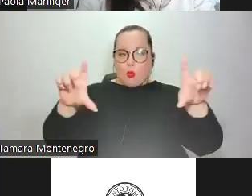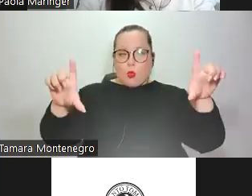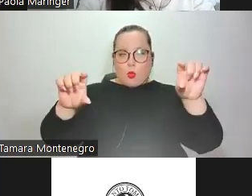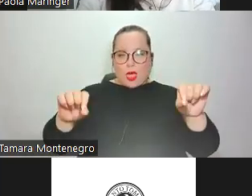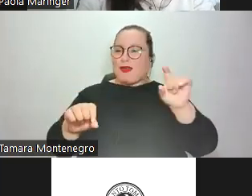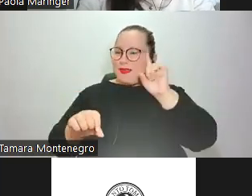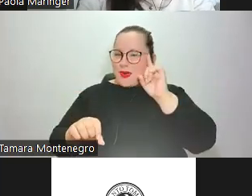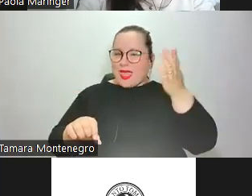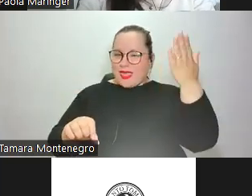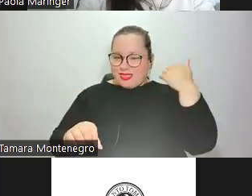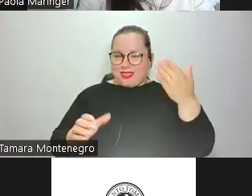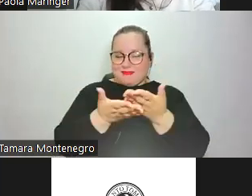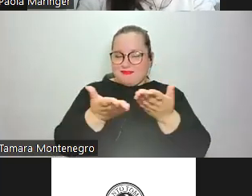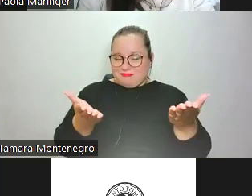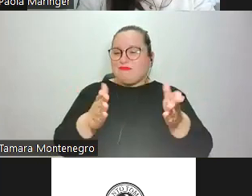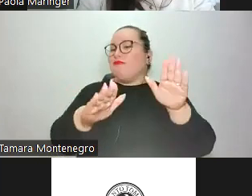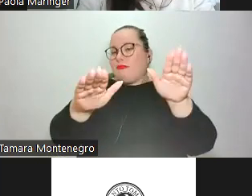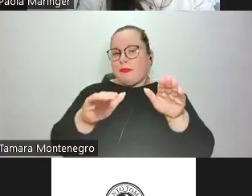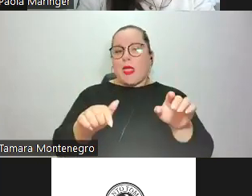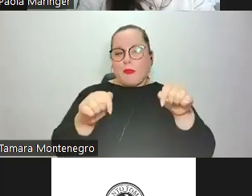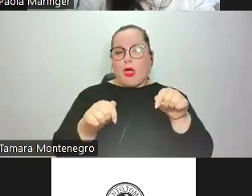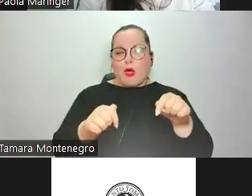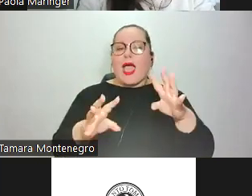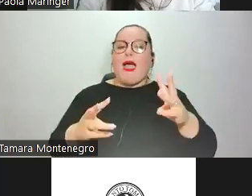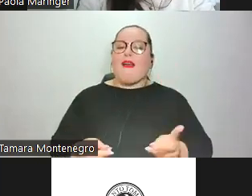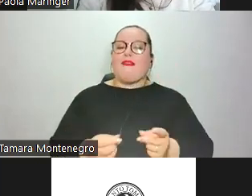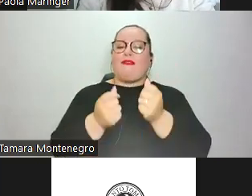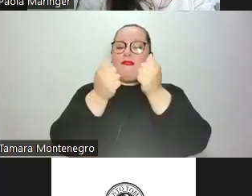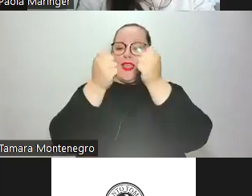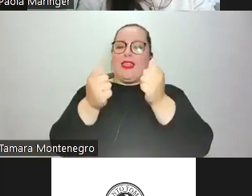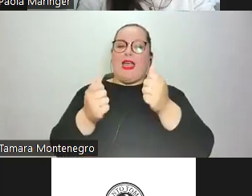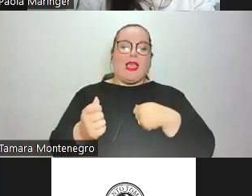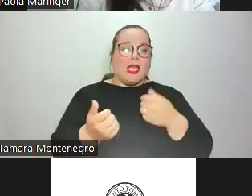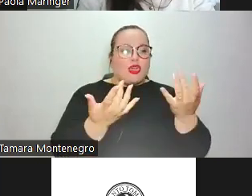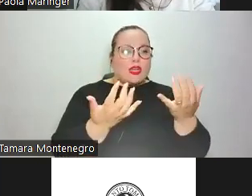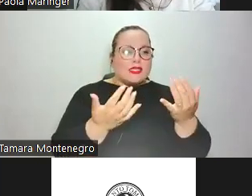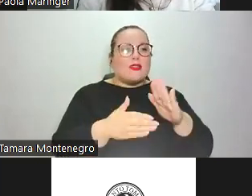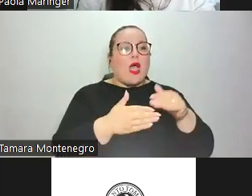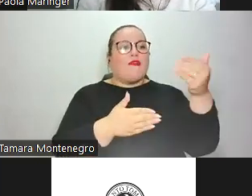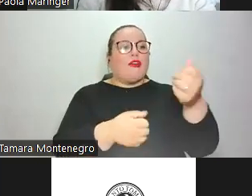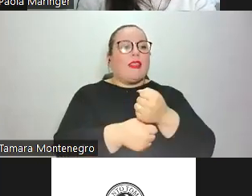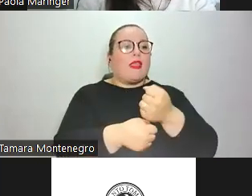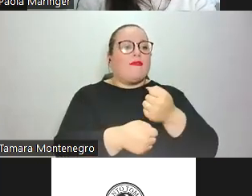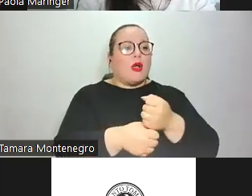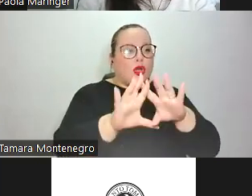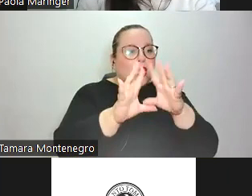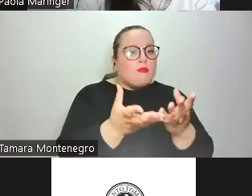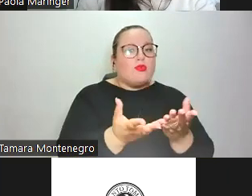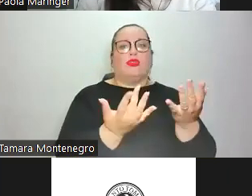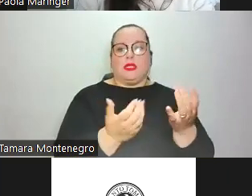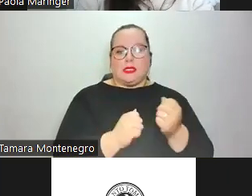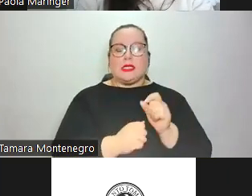que ya recuerdan. Las habilidades más requeridas en el mundo actual. Y esto, Paola,